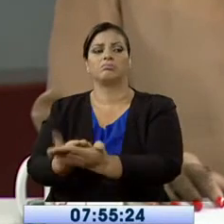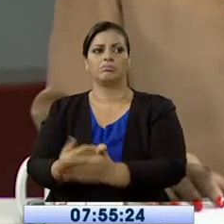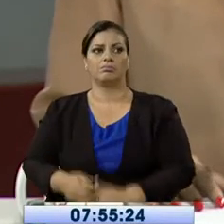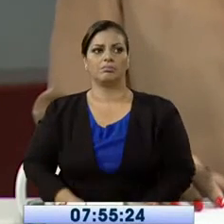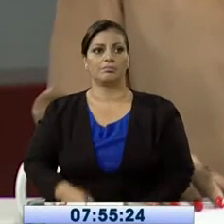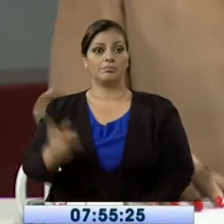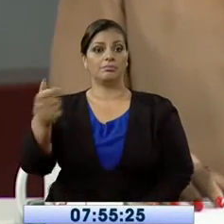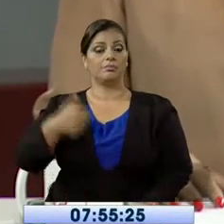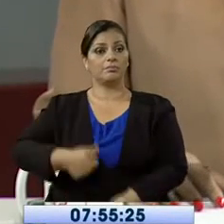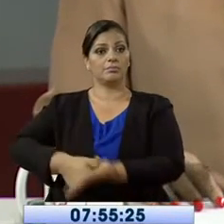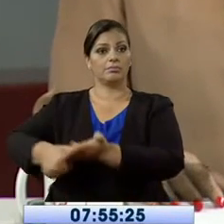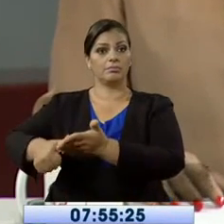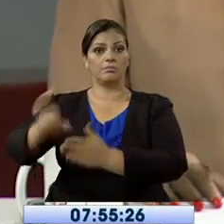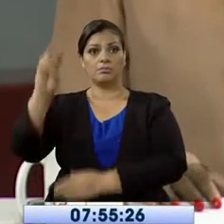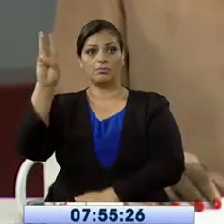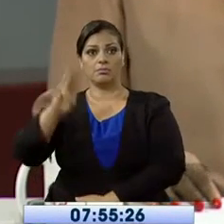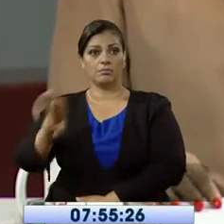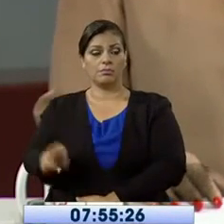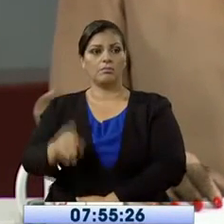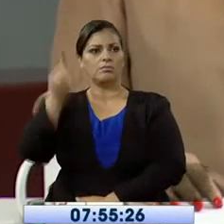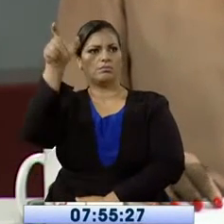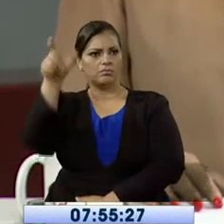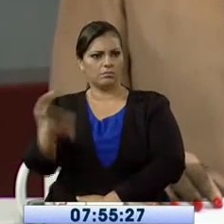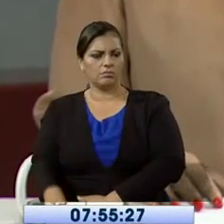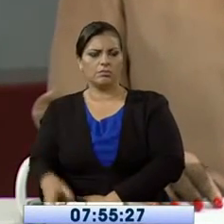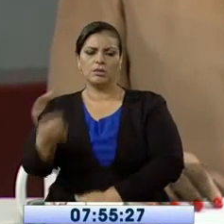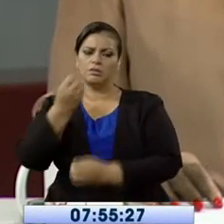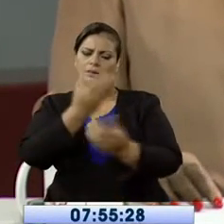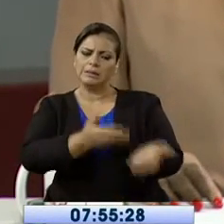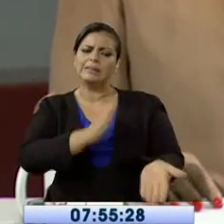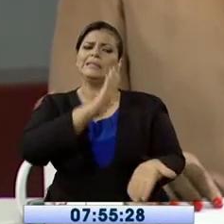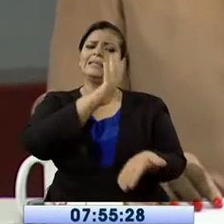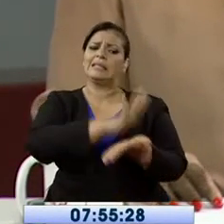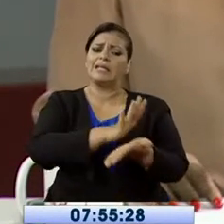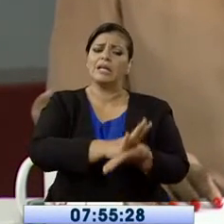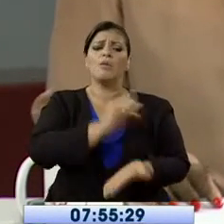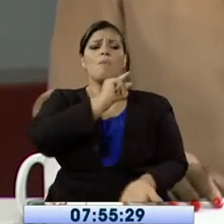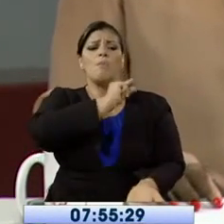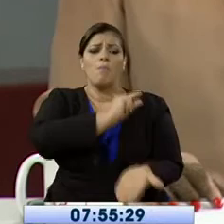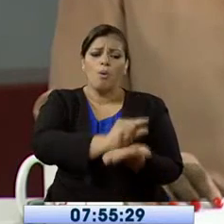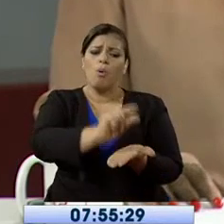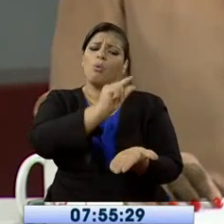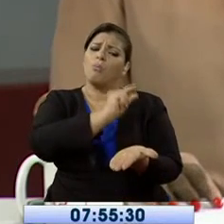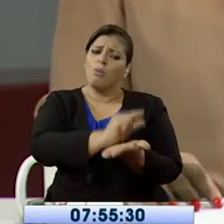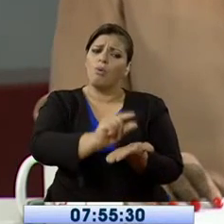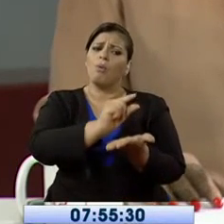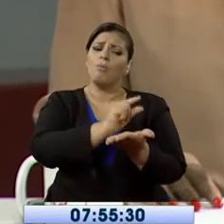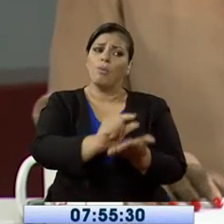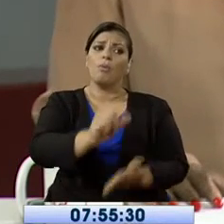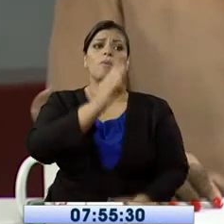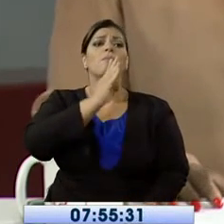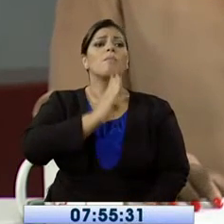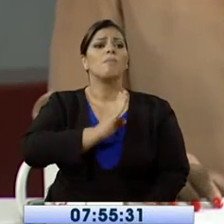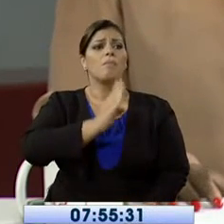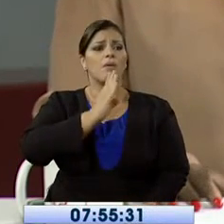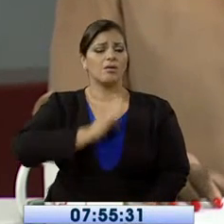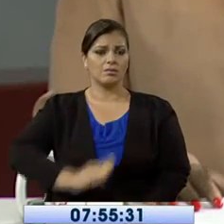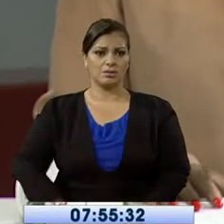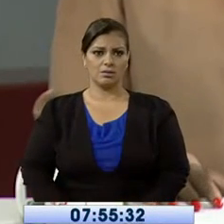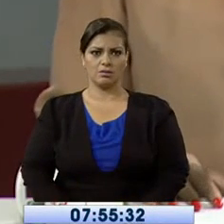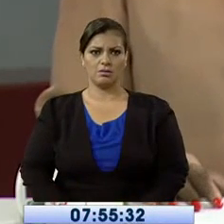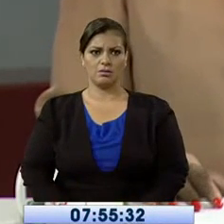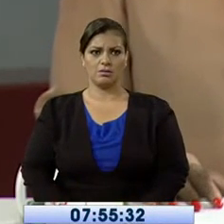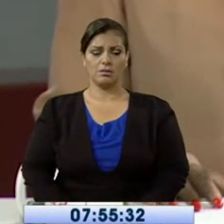temporal, se están entregando las respectivas acreditaciones, recalcando que bajo ningún concepto esto